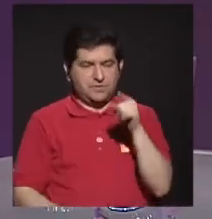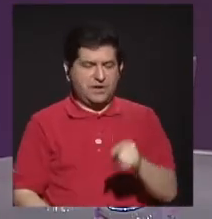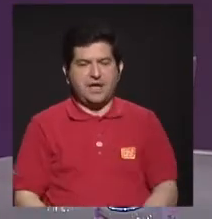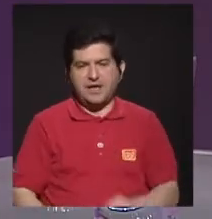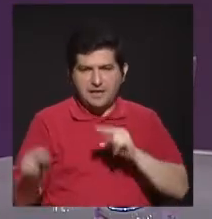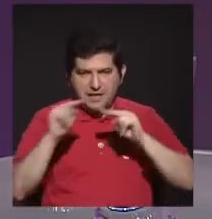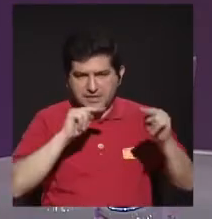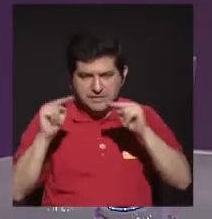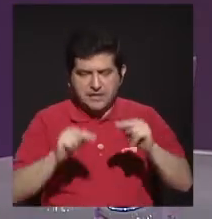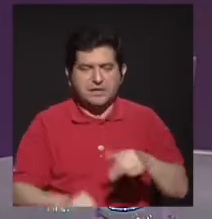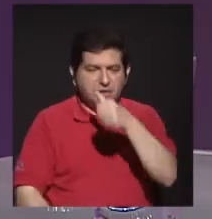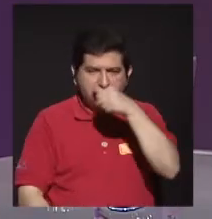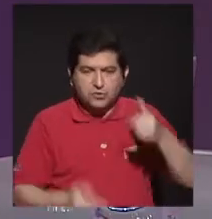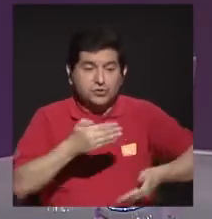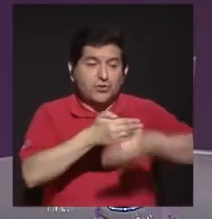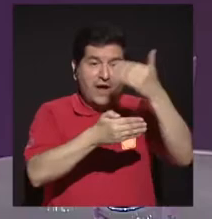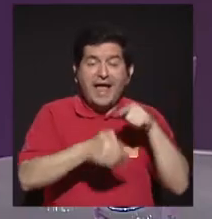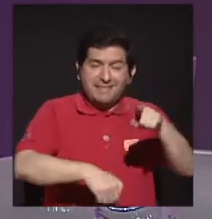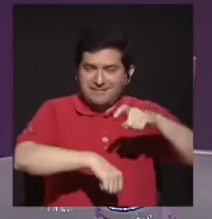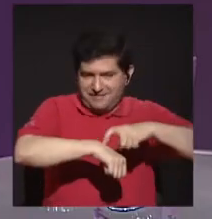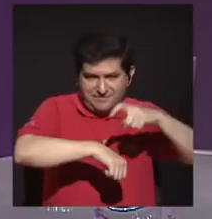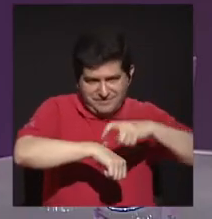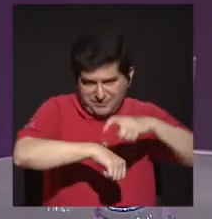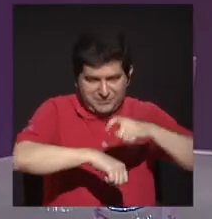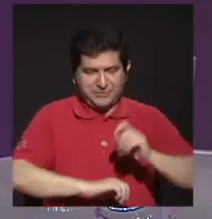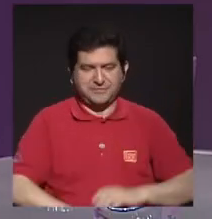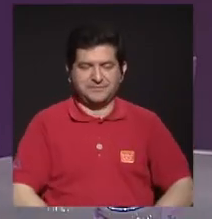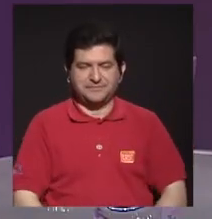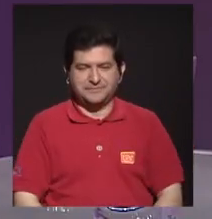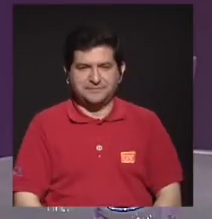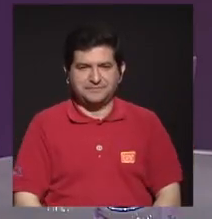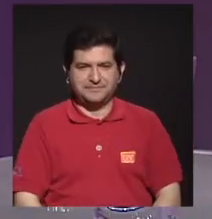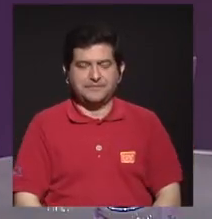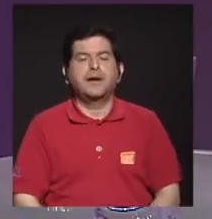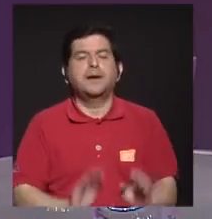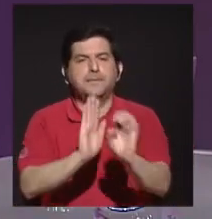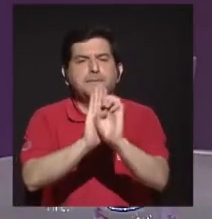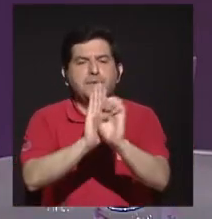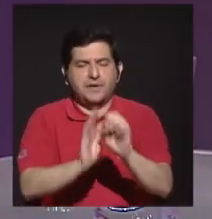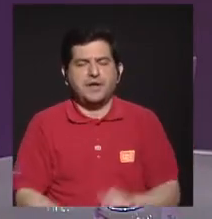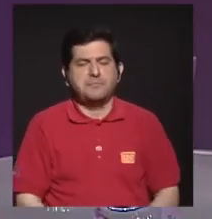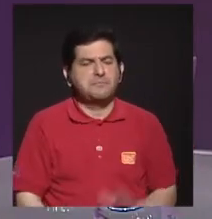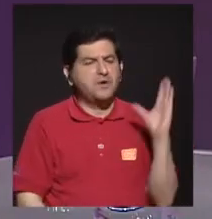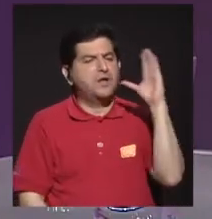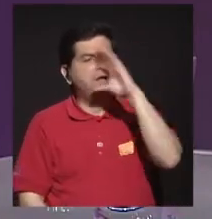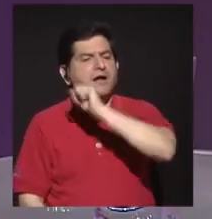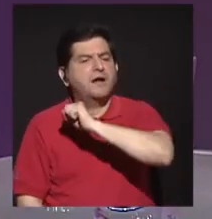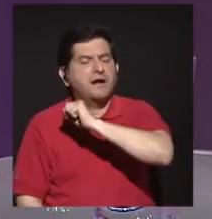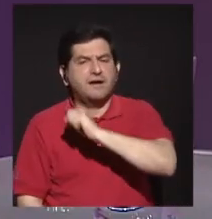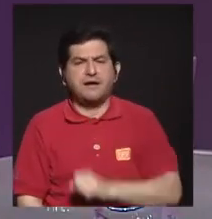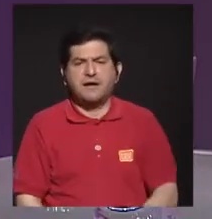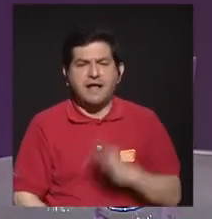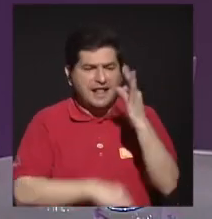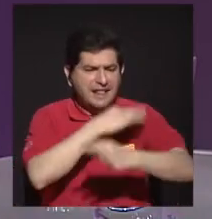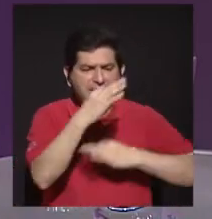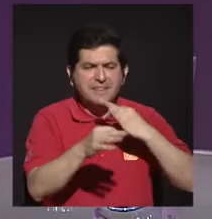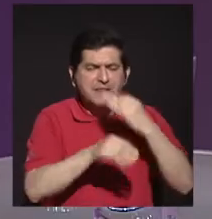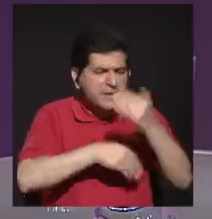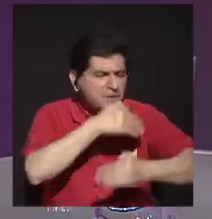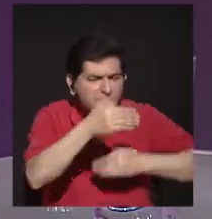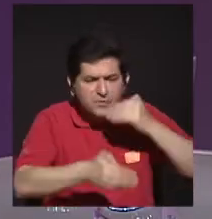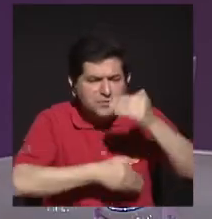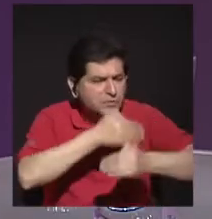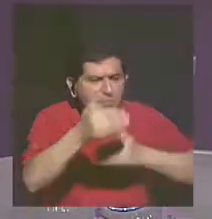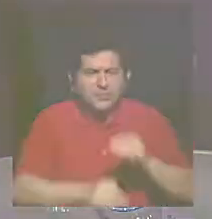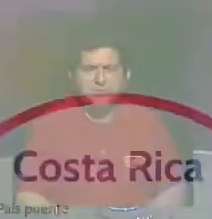tráfico antes de entrar a la cárcel, claro. Claro. Entonces, por ejemplo, ahí nos pudimos dar cuenta de cuáles son los tipos de dinámicas en las